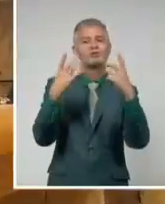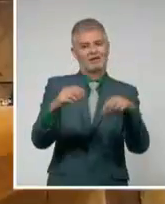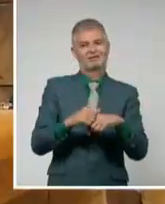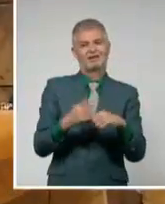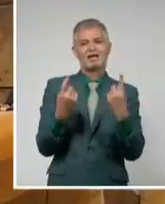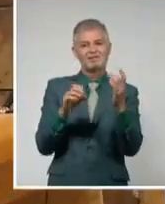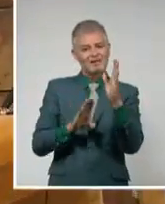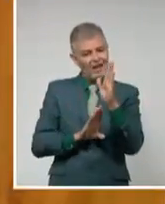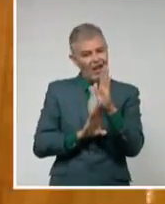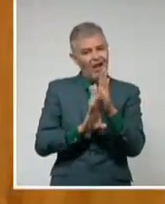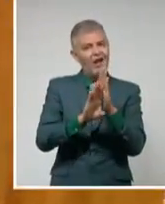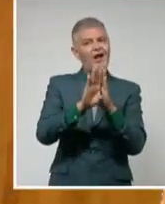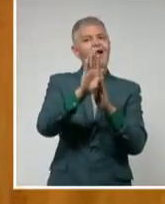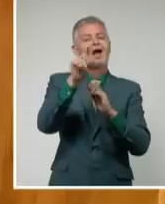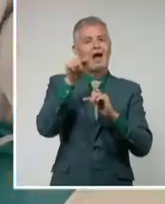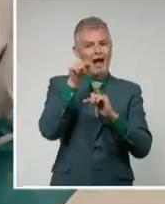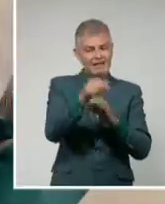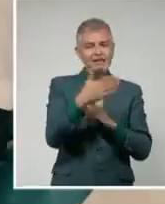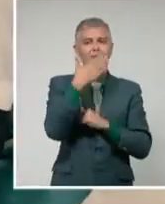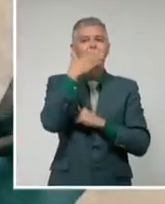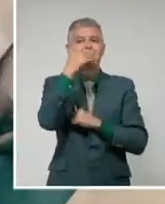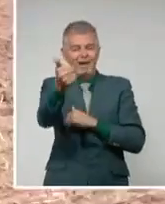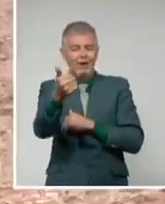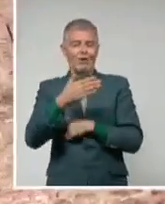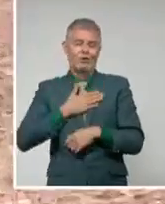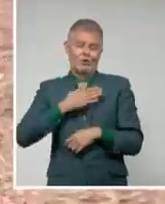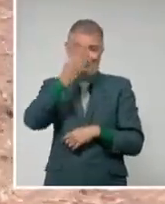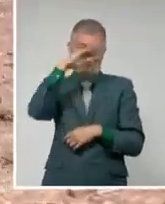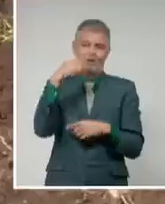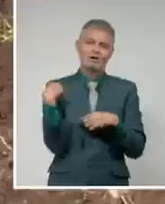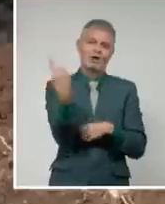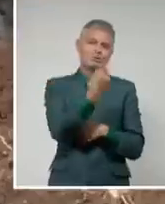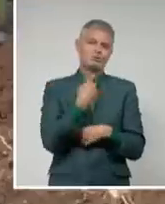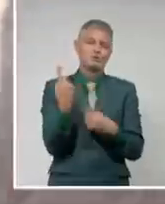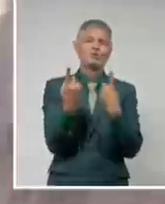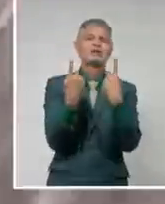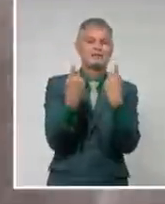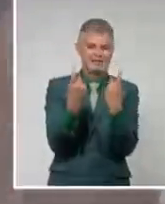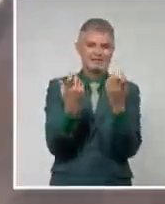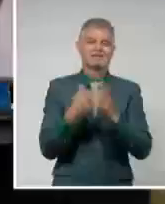la consecución de ese mejor país que necesitamos.